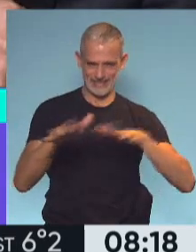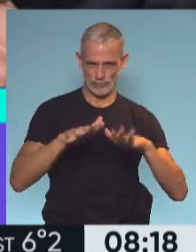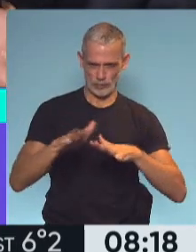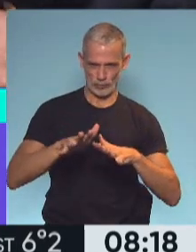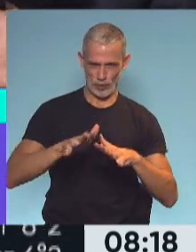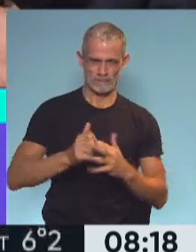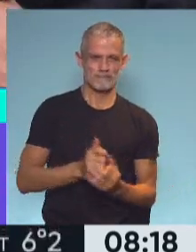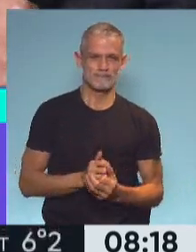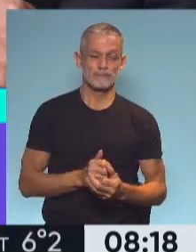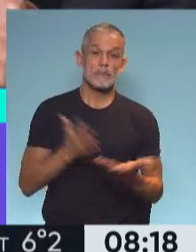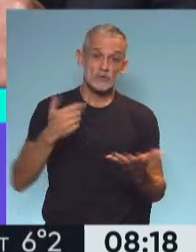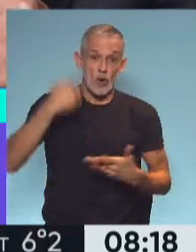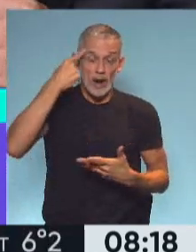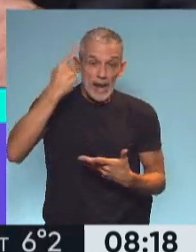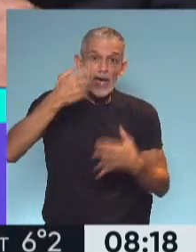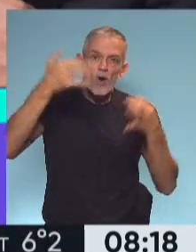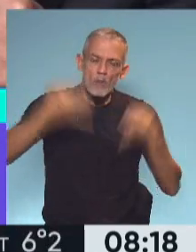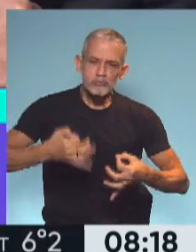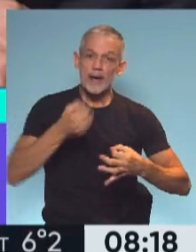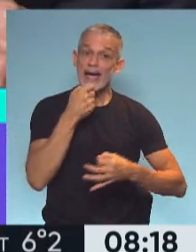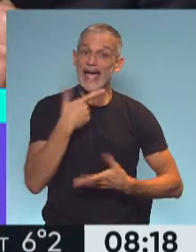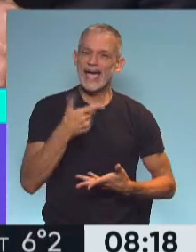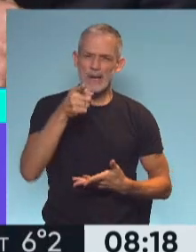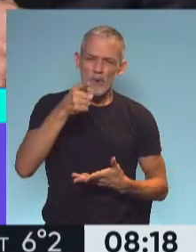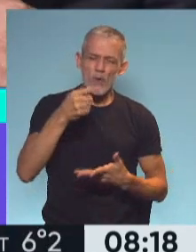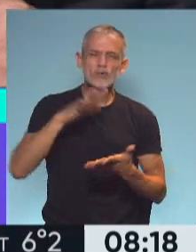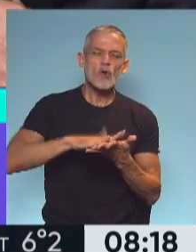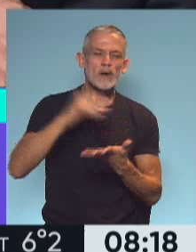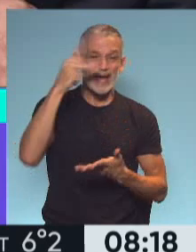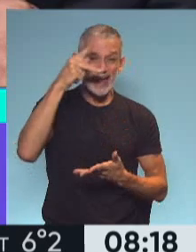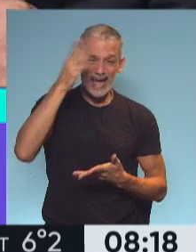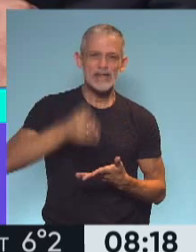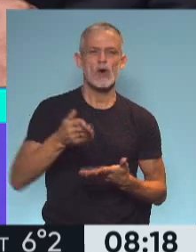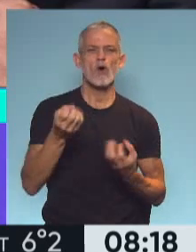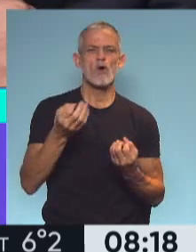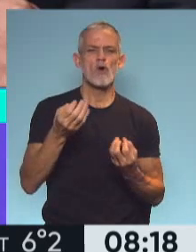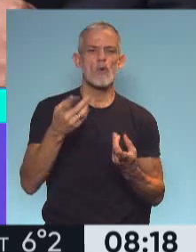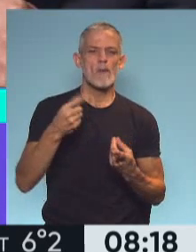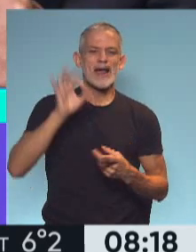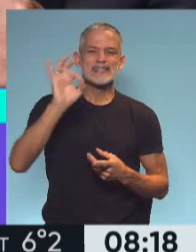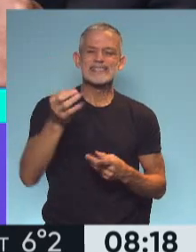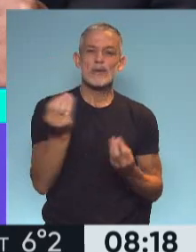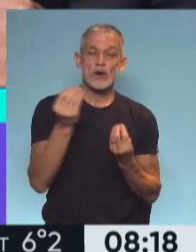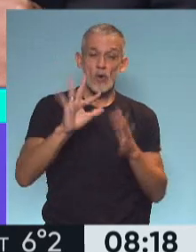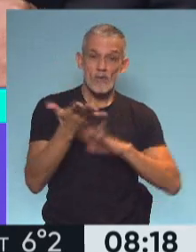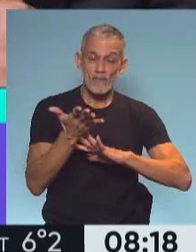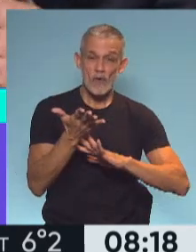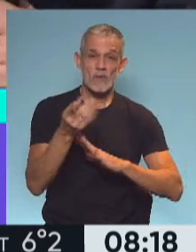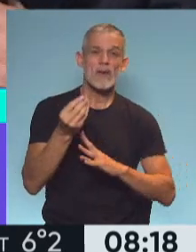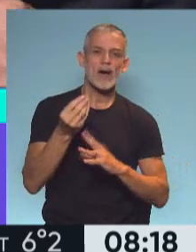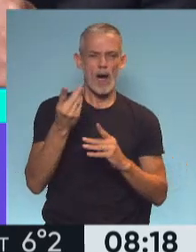Creo y soy un convencido que este ejemplo que traes del recuerdo sirve para saber qué es lo que tenemos que hacer con